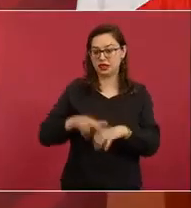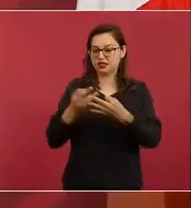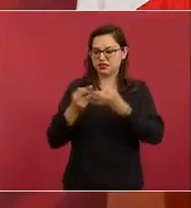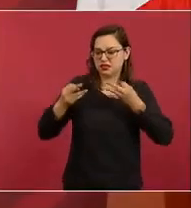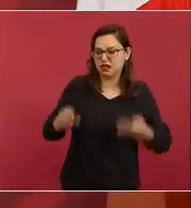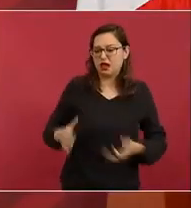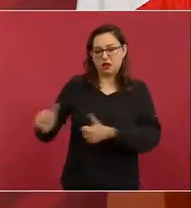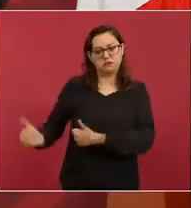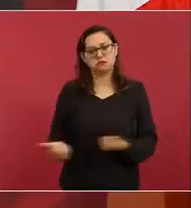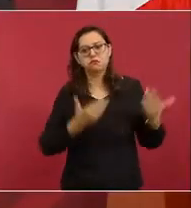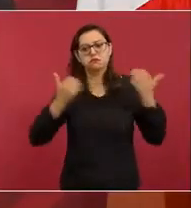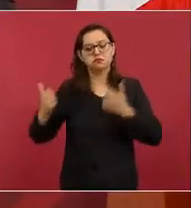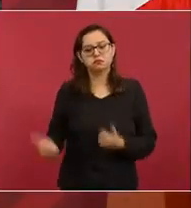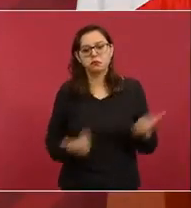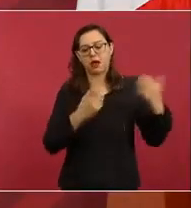Es como